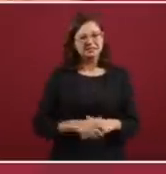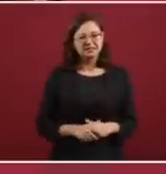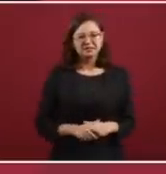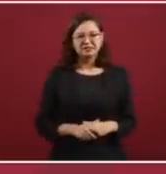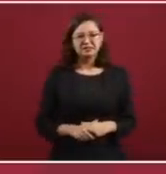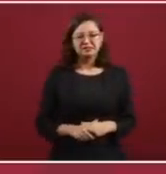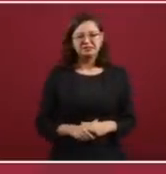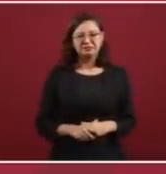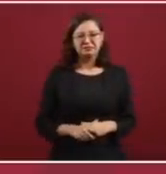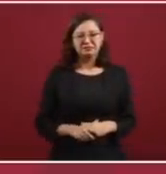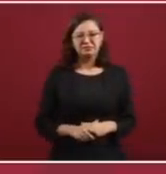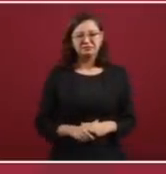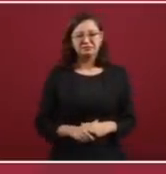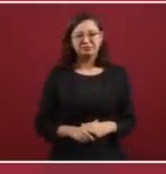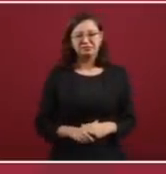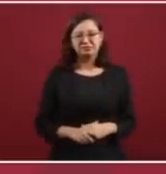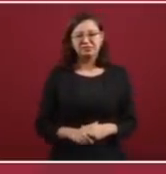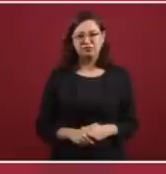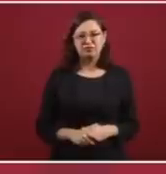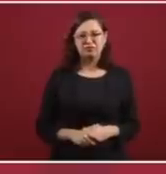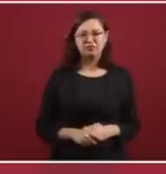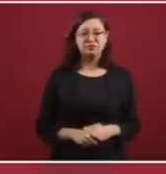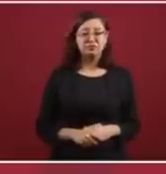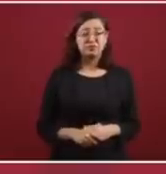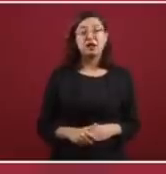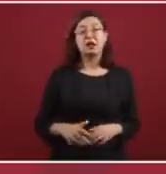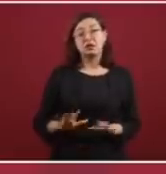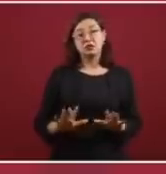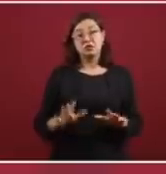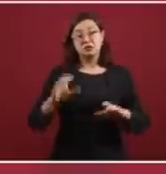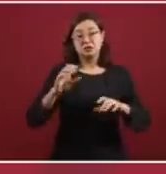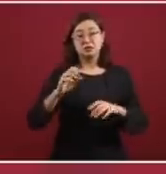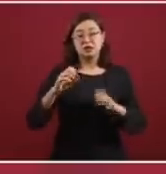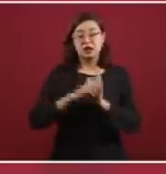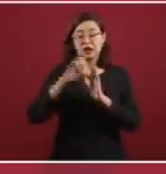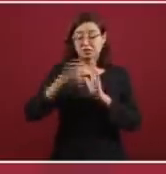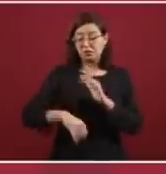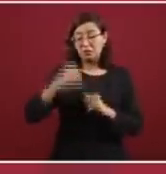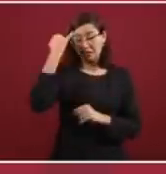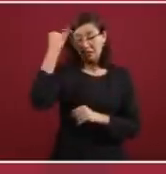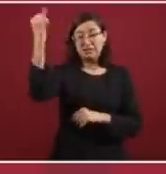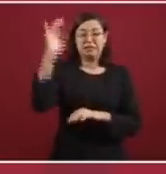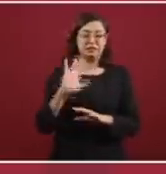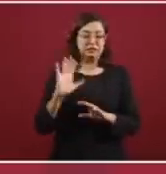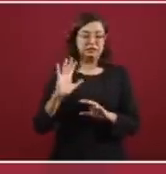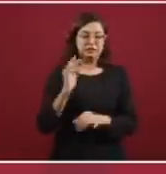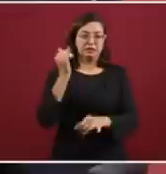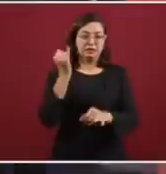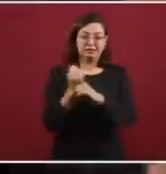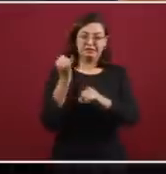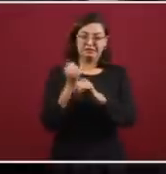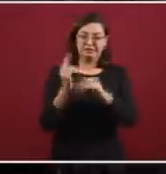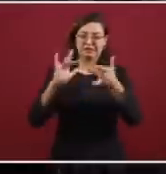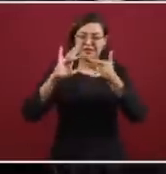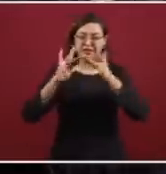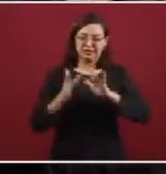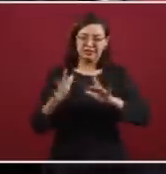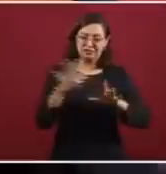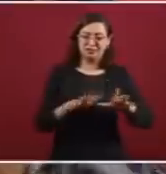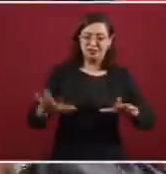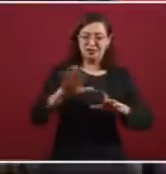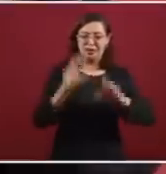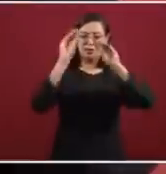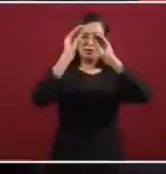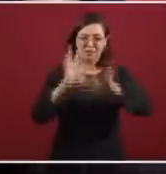que por las redes sociales, benditas redes sociales, claro que hay